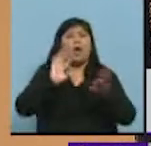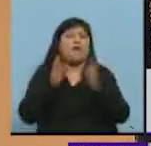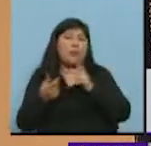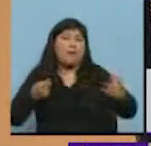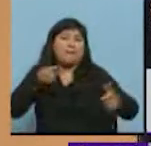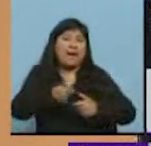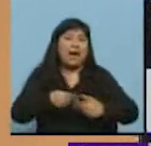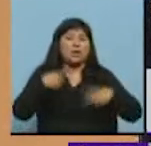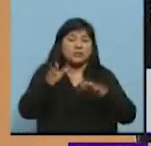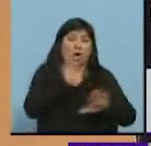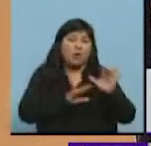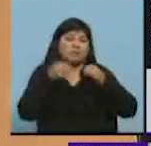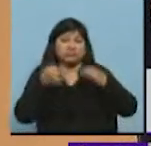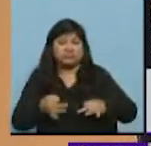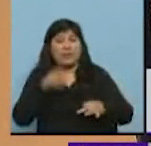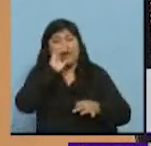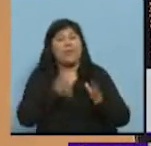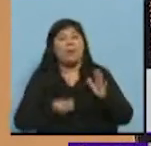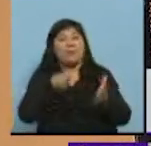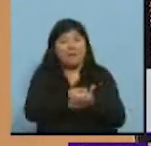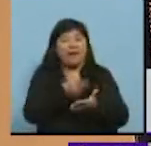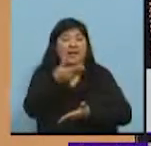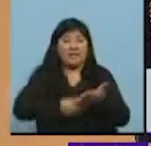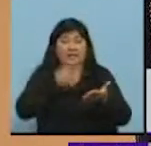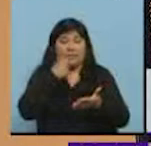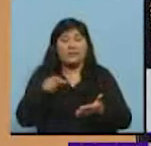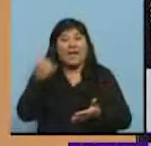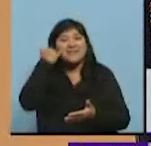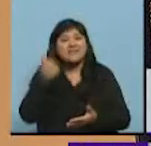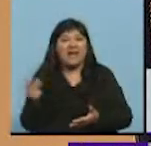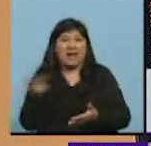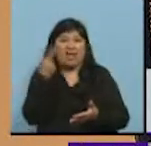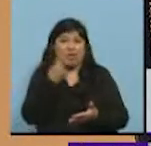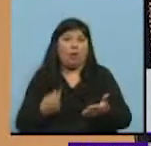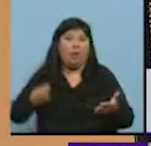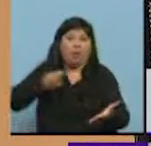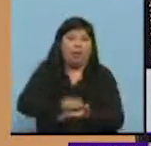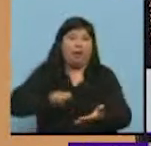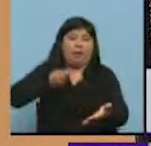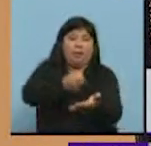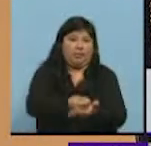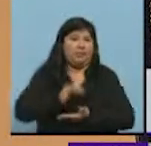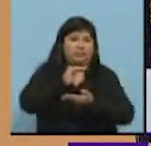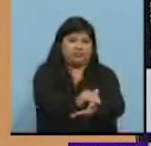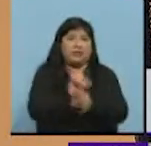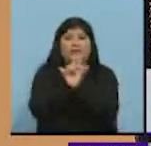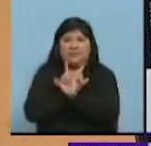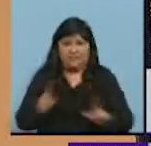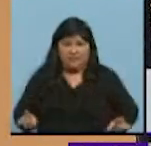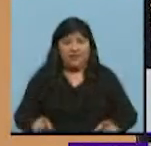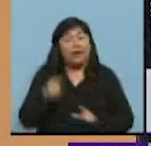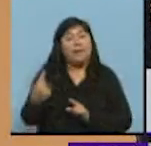el dinero necesario para poder cancelar la factura en su momento pero él no la tiene pagando a las dos juntas puede pagar la una a la vez